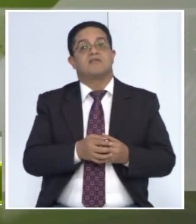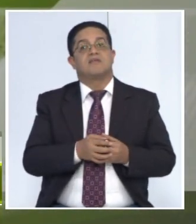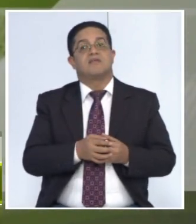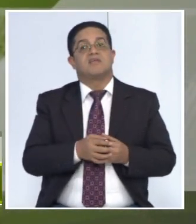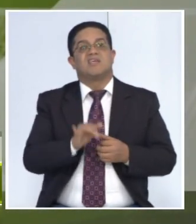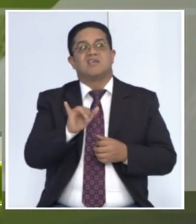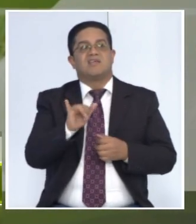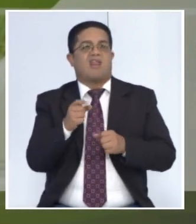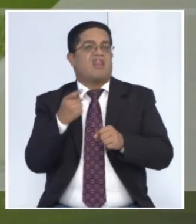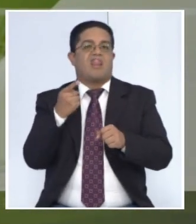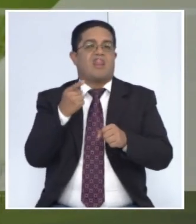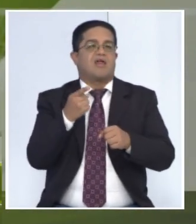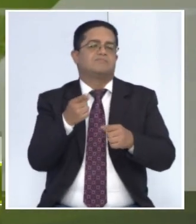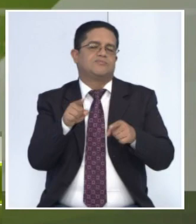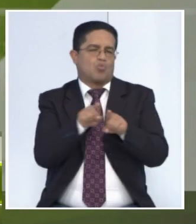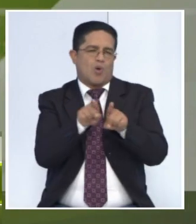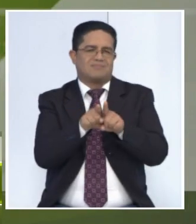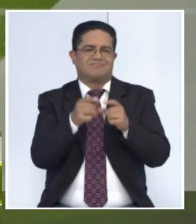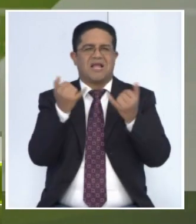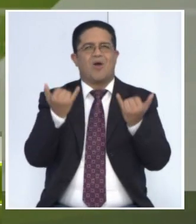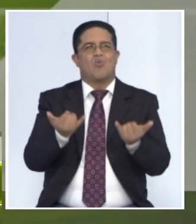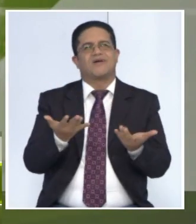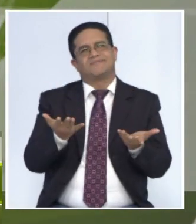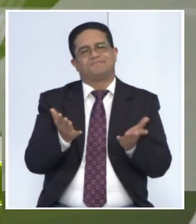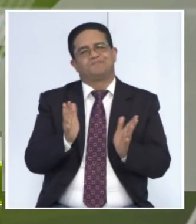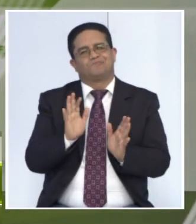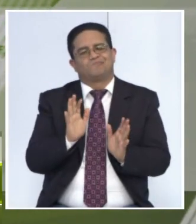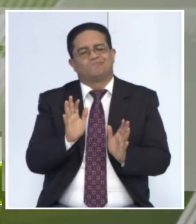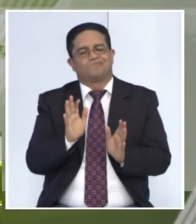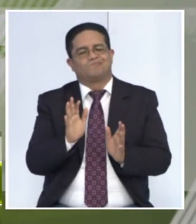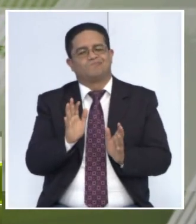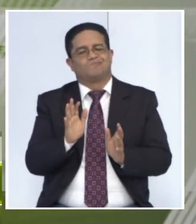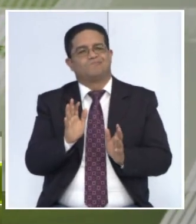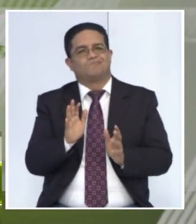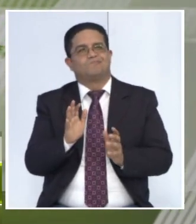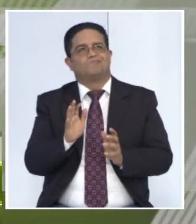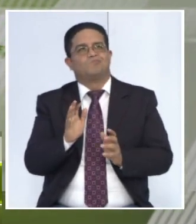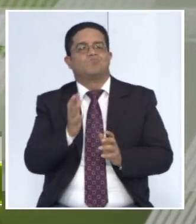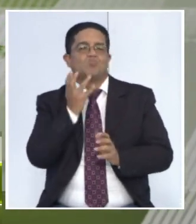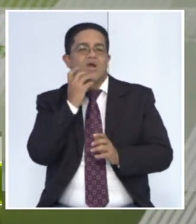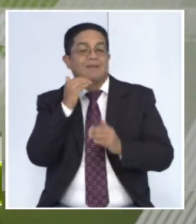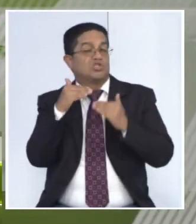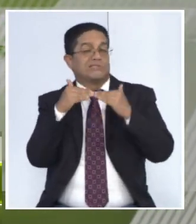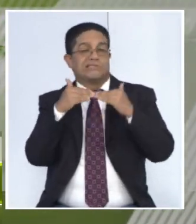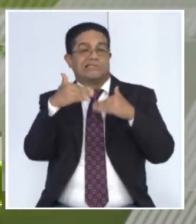existe actualmente, donde más del